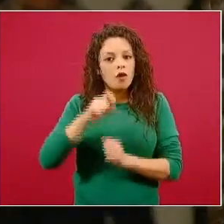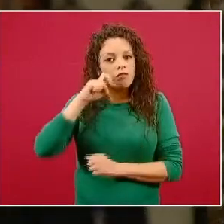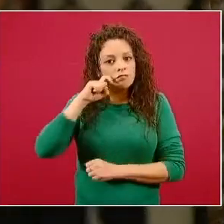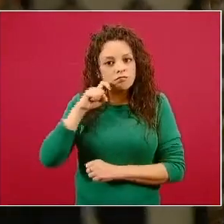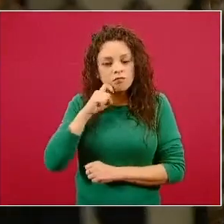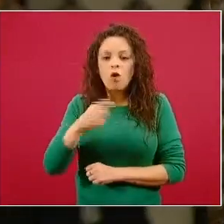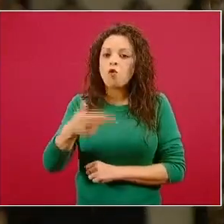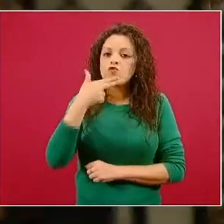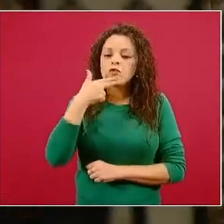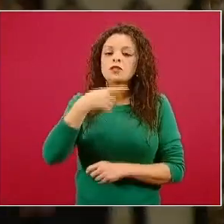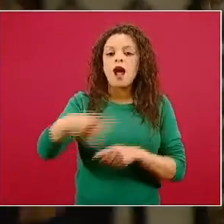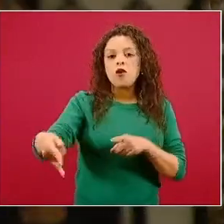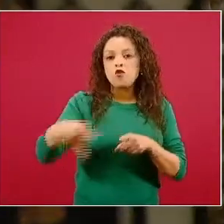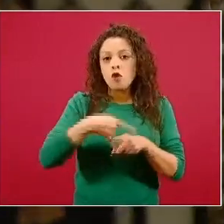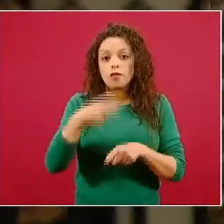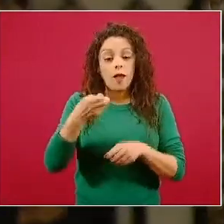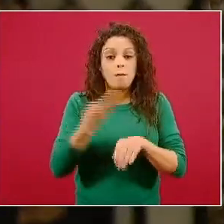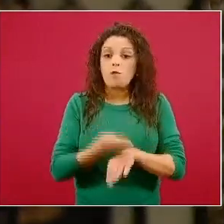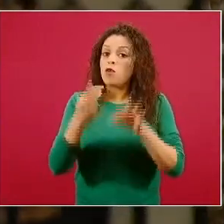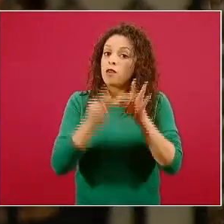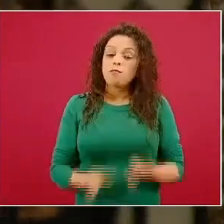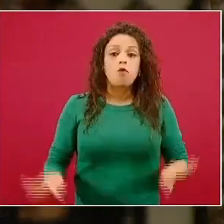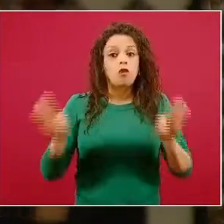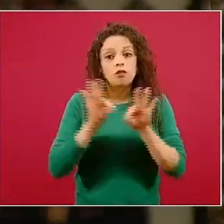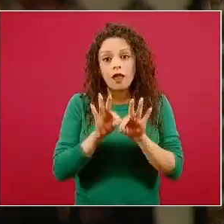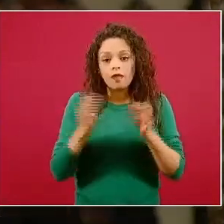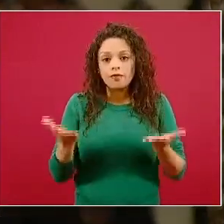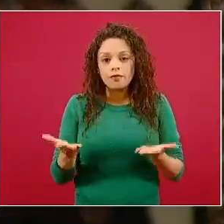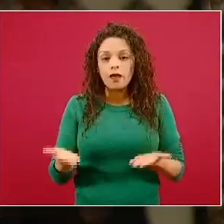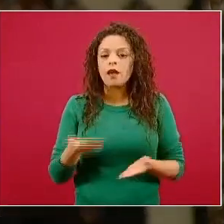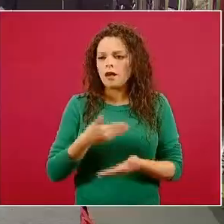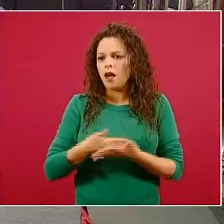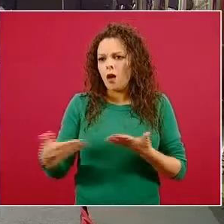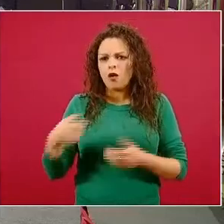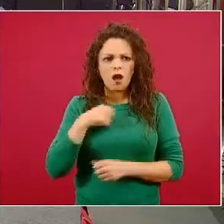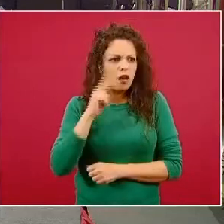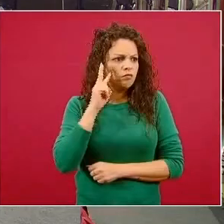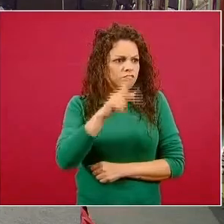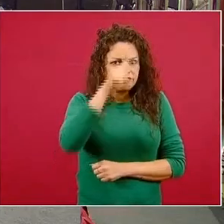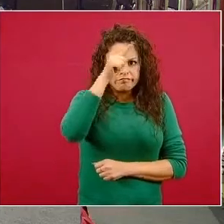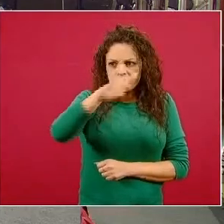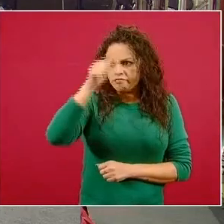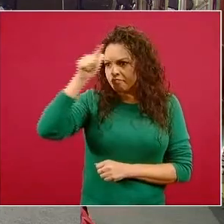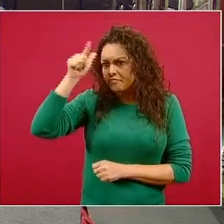condón es indispensable, y yo he percibido entre los jóvenes,